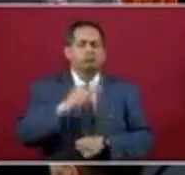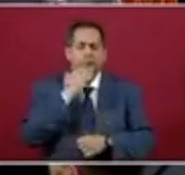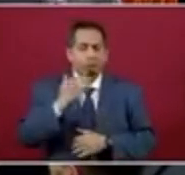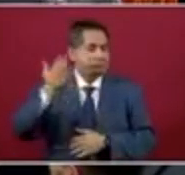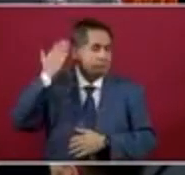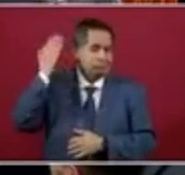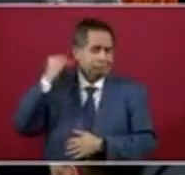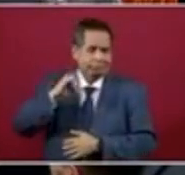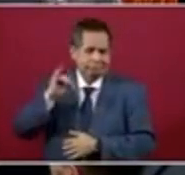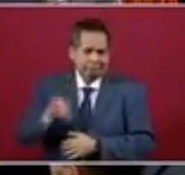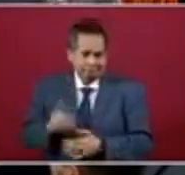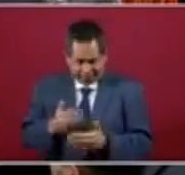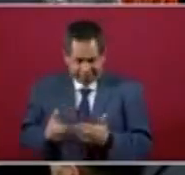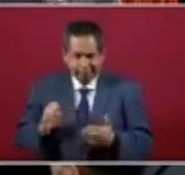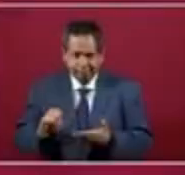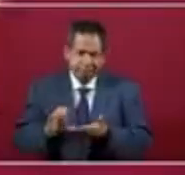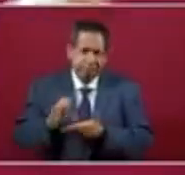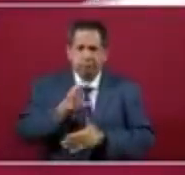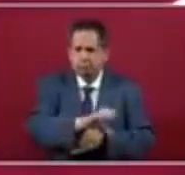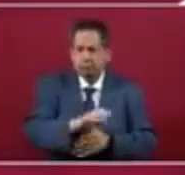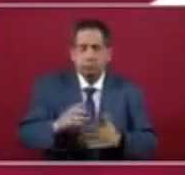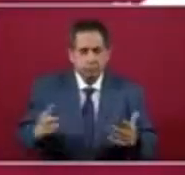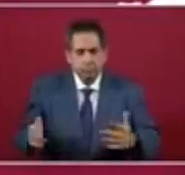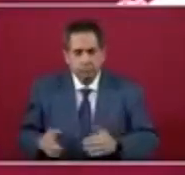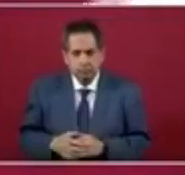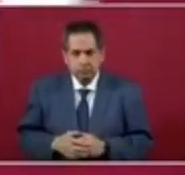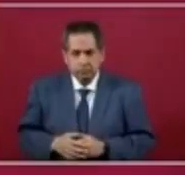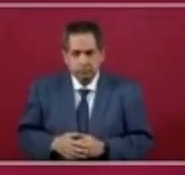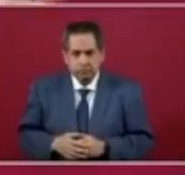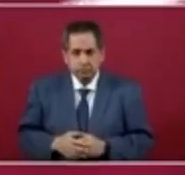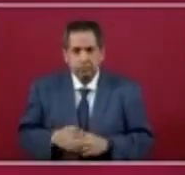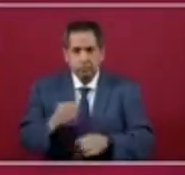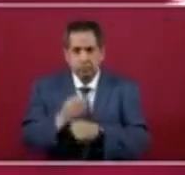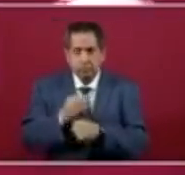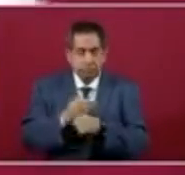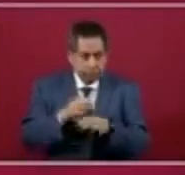Nunca. Entonces, lo que está